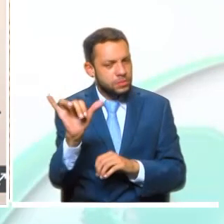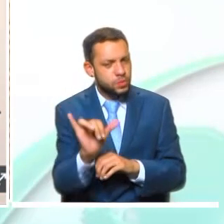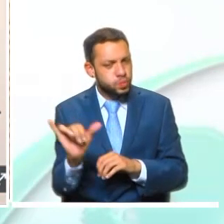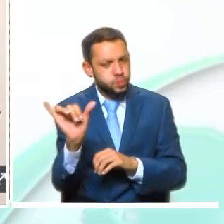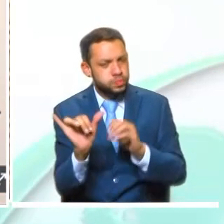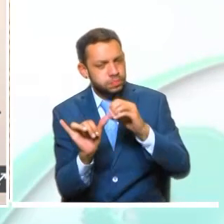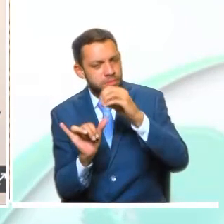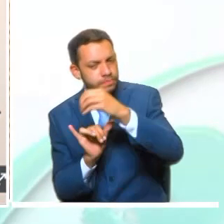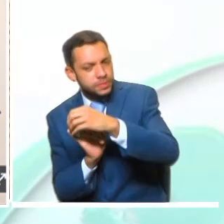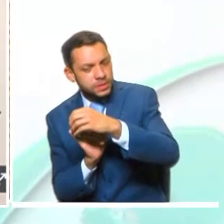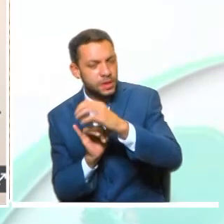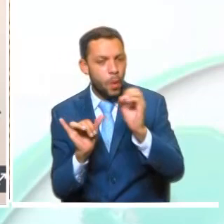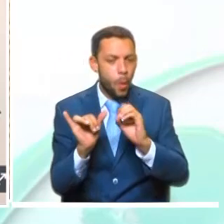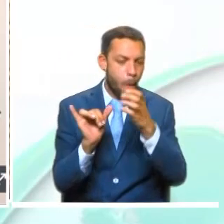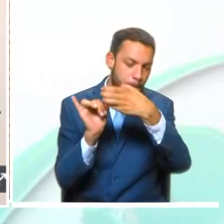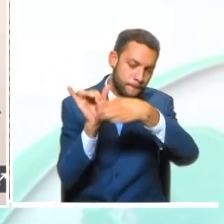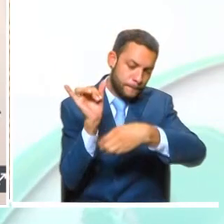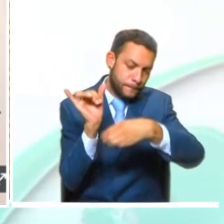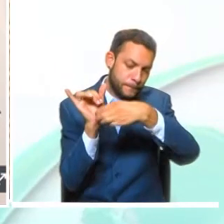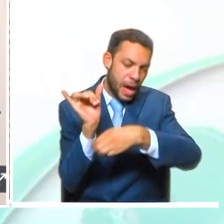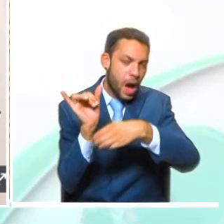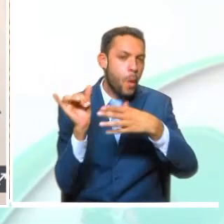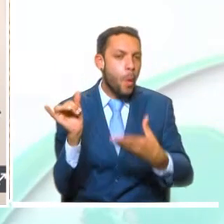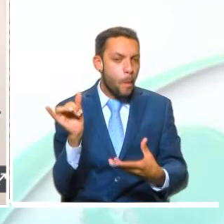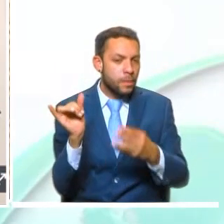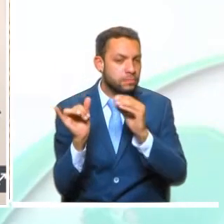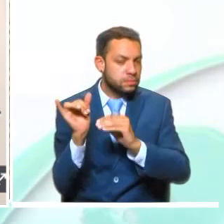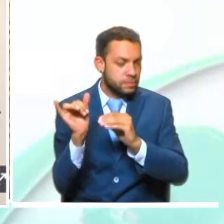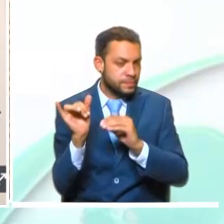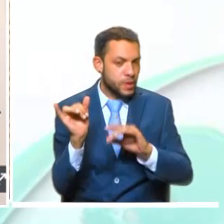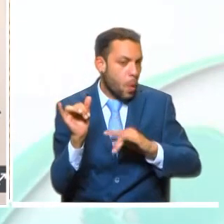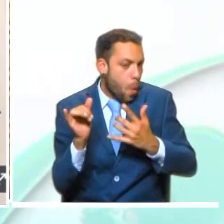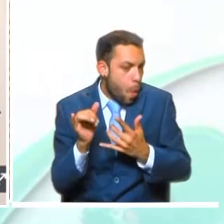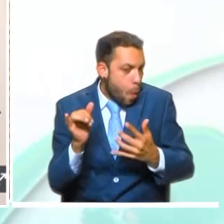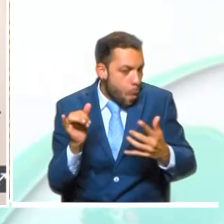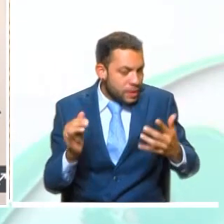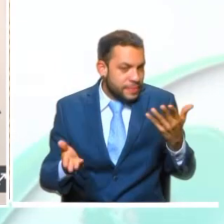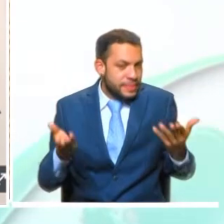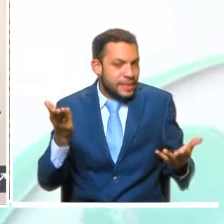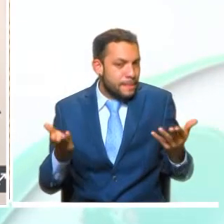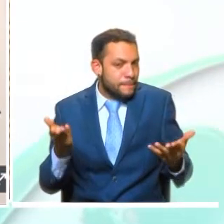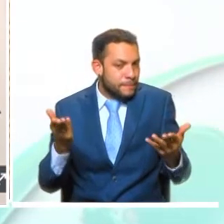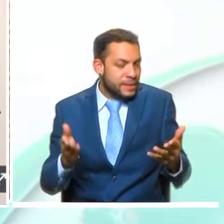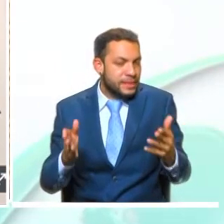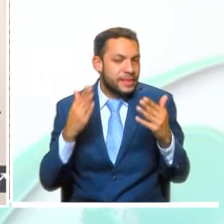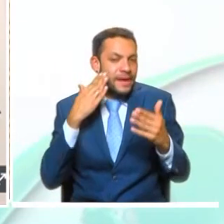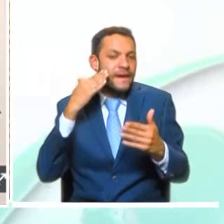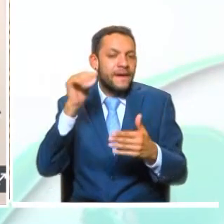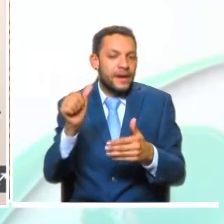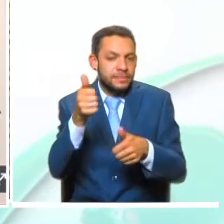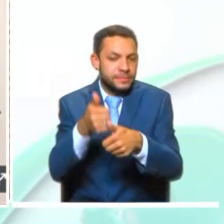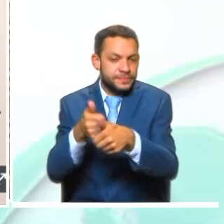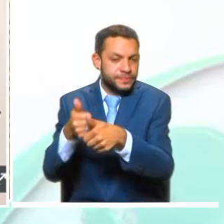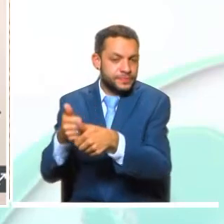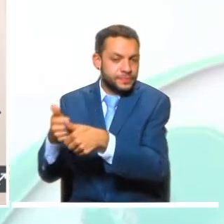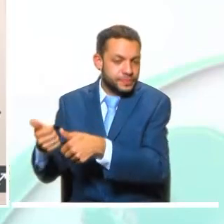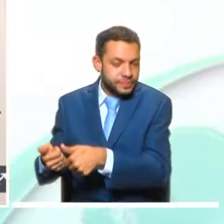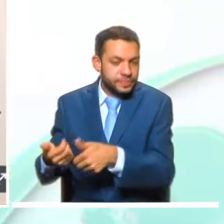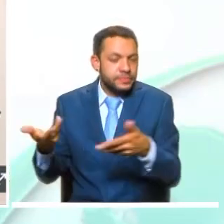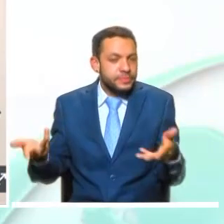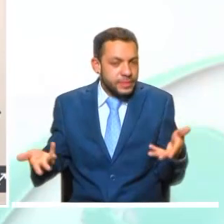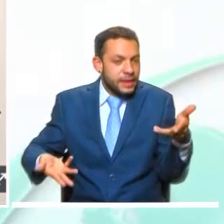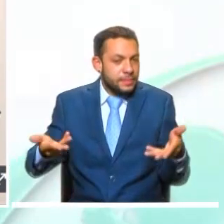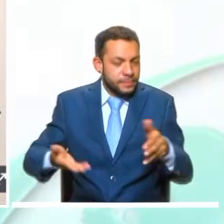endometriosis y otras alteraciones cuántos embarazos y cómo fue todo el embarazo